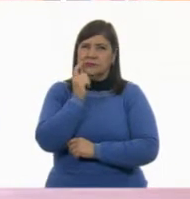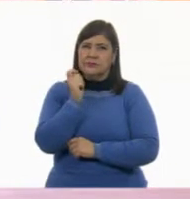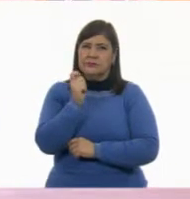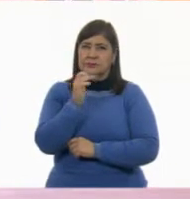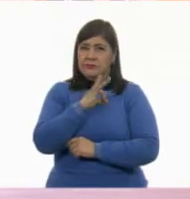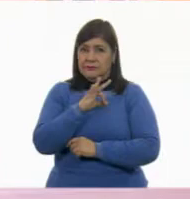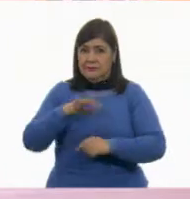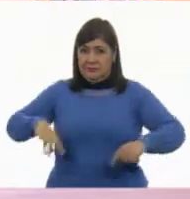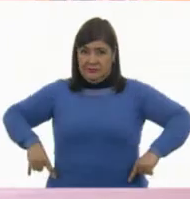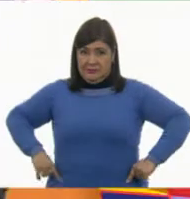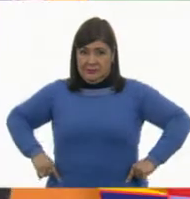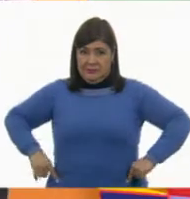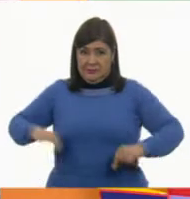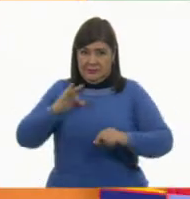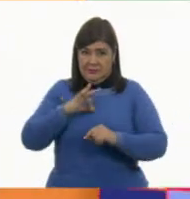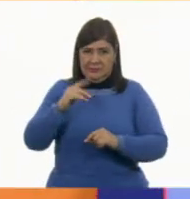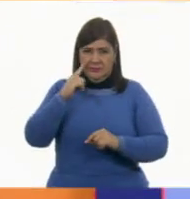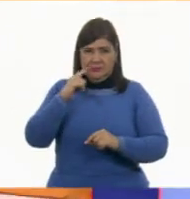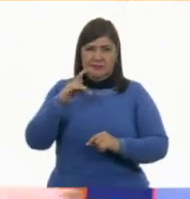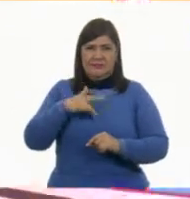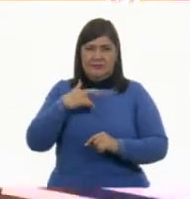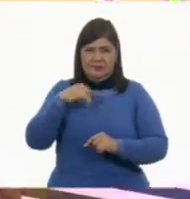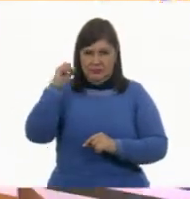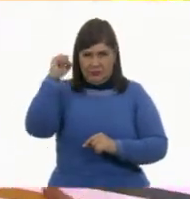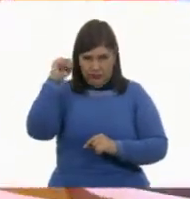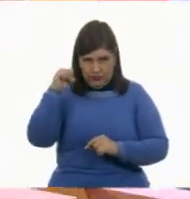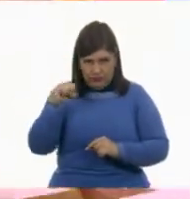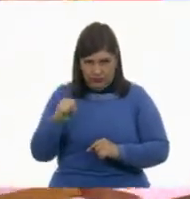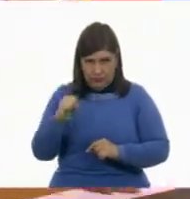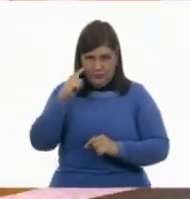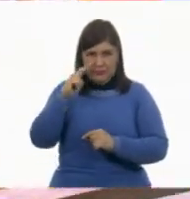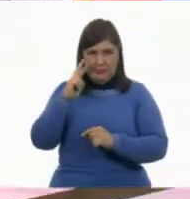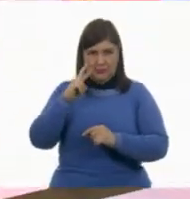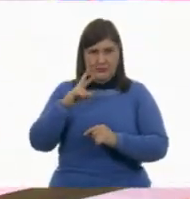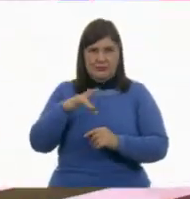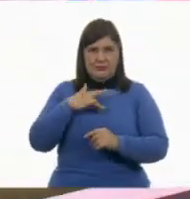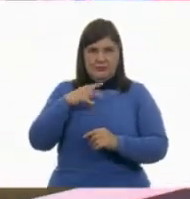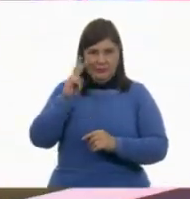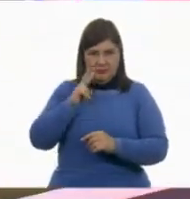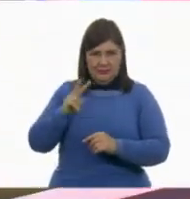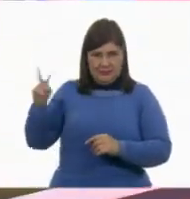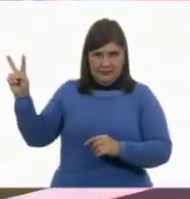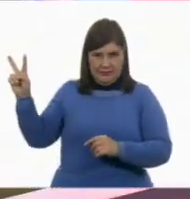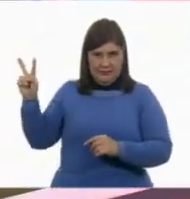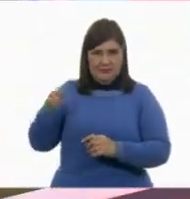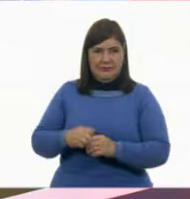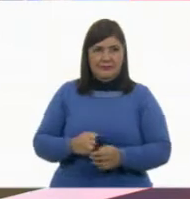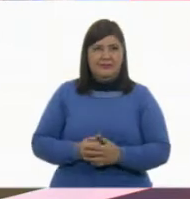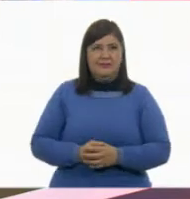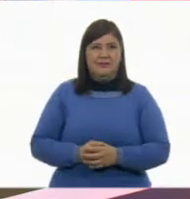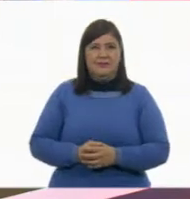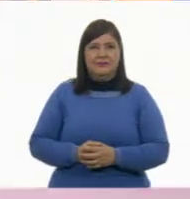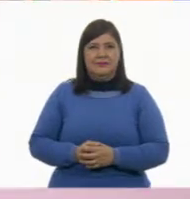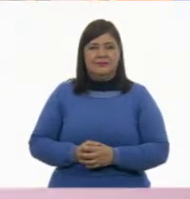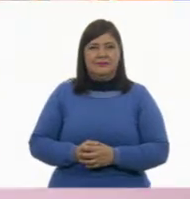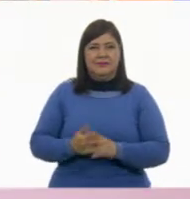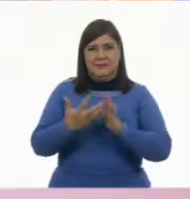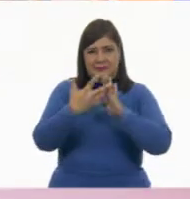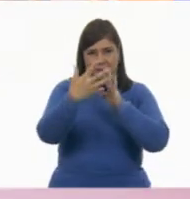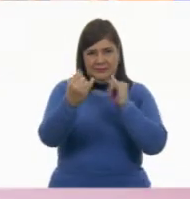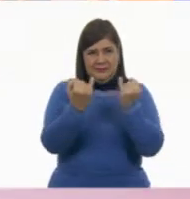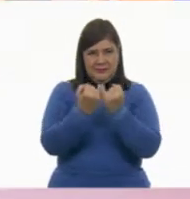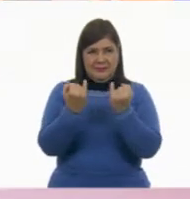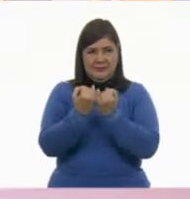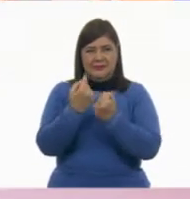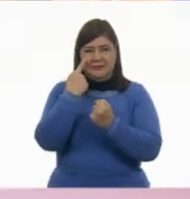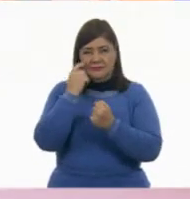la cadera? Sí. A ver, nos ponemos en nivel bajo. Propongo que sea un nivel bajo de lado. De lado. Vamos a apoyar la